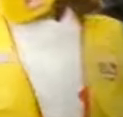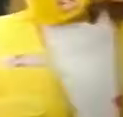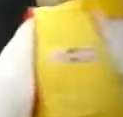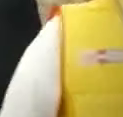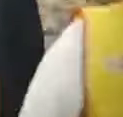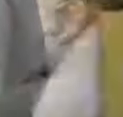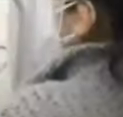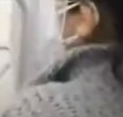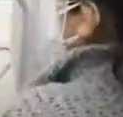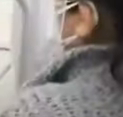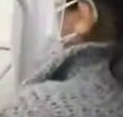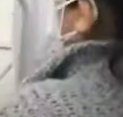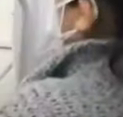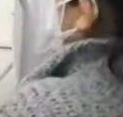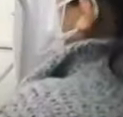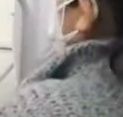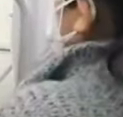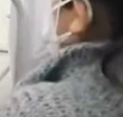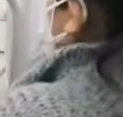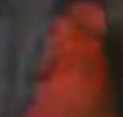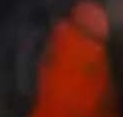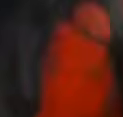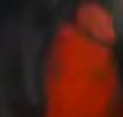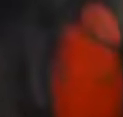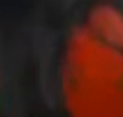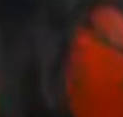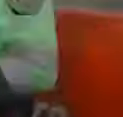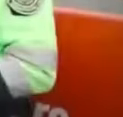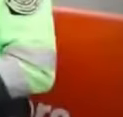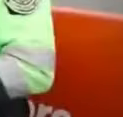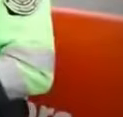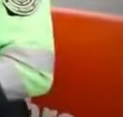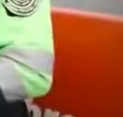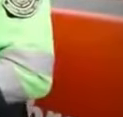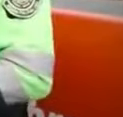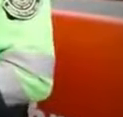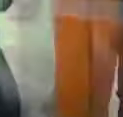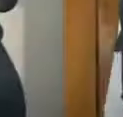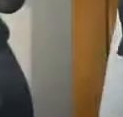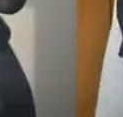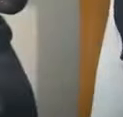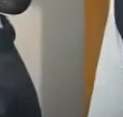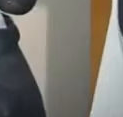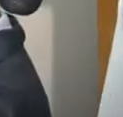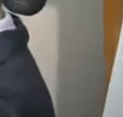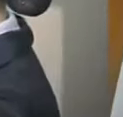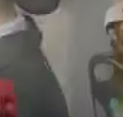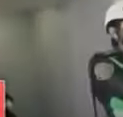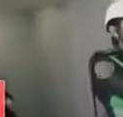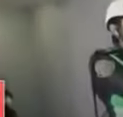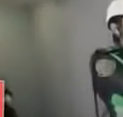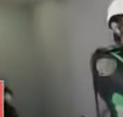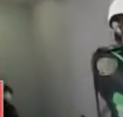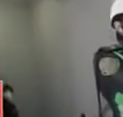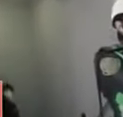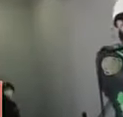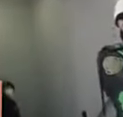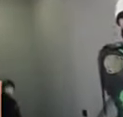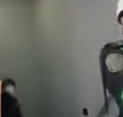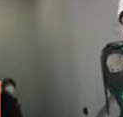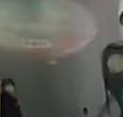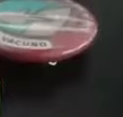la que ésta se aplica, orientando a los ciudadanos y ofreciendo serenidad que el momento demanda. La Policía Nacional del